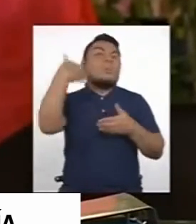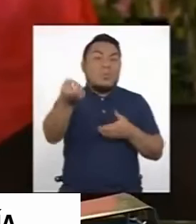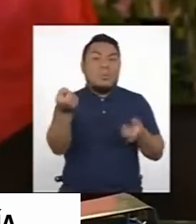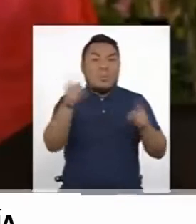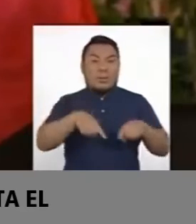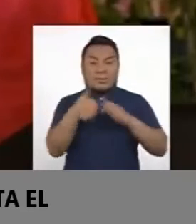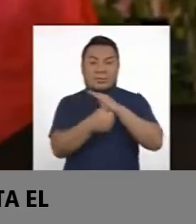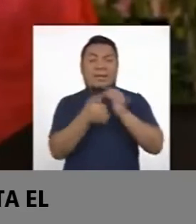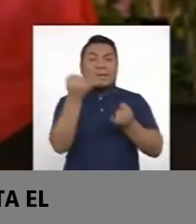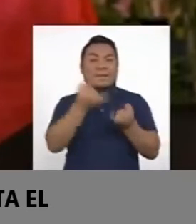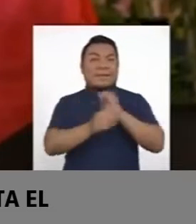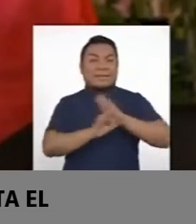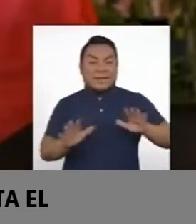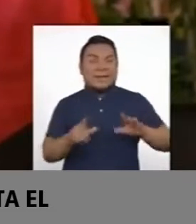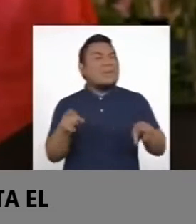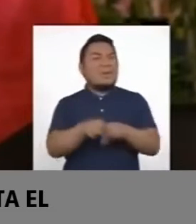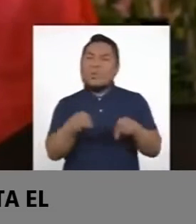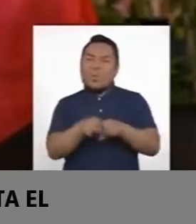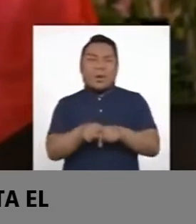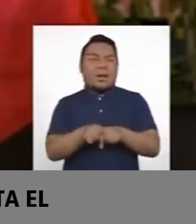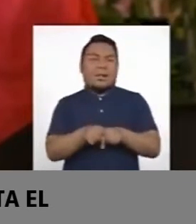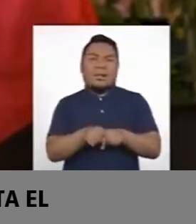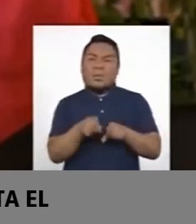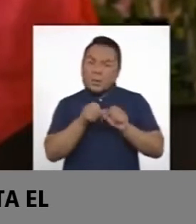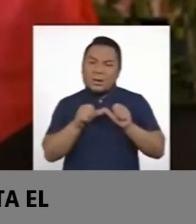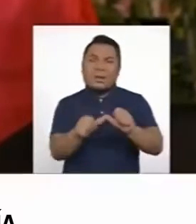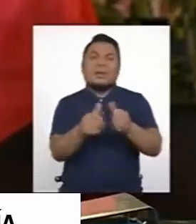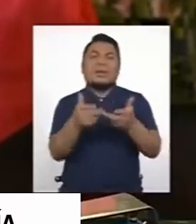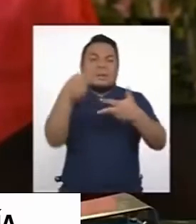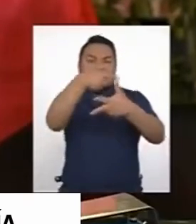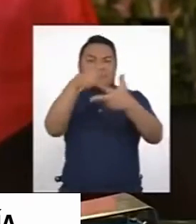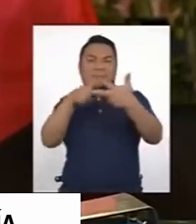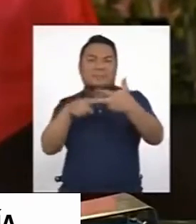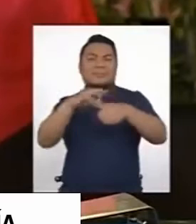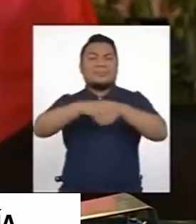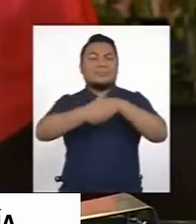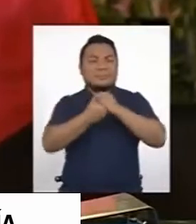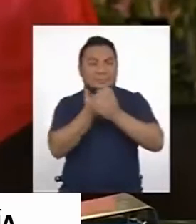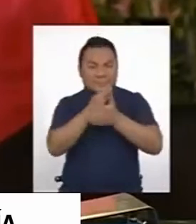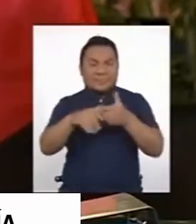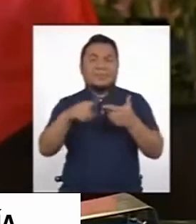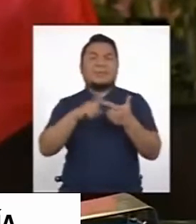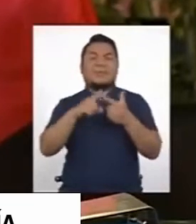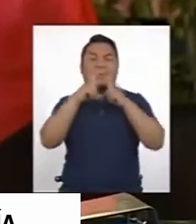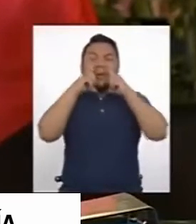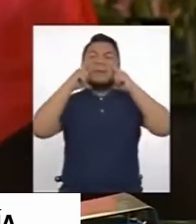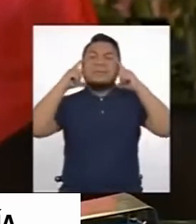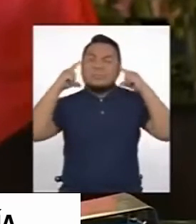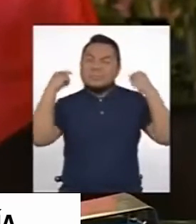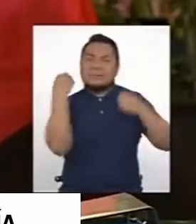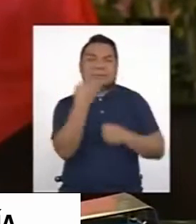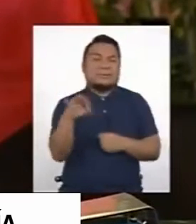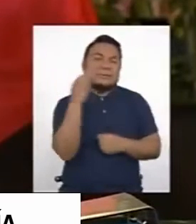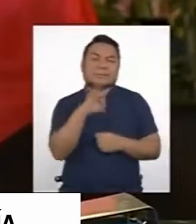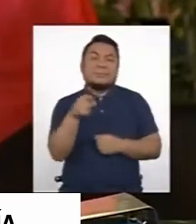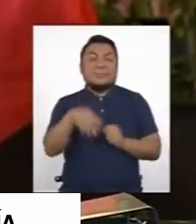emergencia. La higiene, el lavado de manos, el uso de la mascarilla cada vez que salgamos